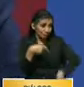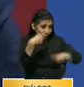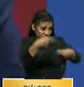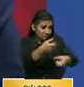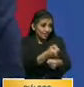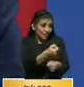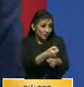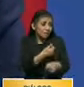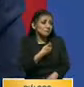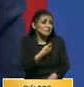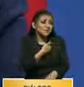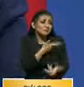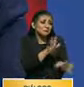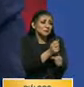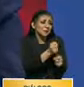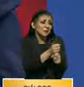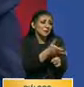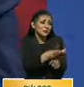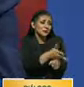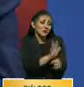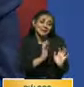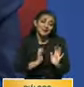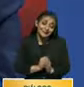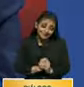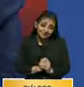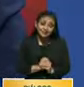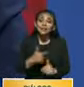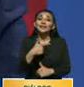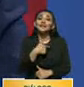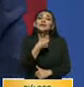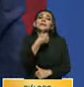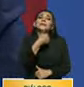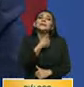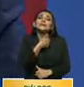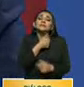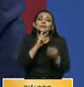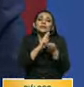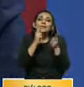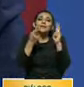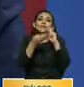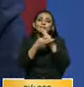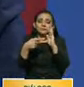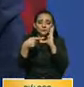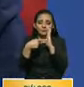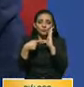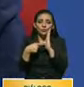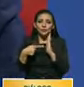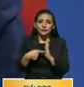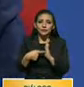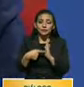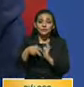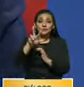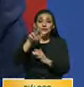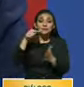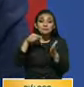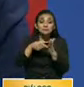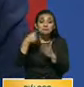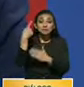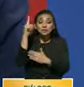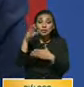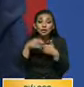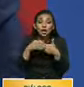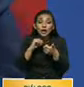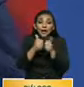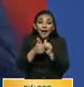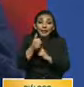ni para ellos mismos. Nosotros vamos a impulsar una reforma tributaria para dejar 3.000 millones de dólares